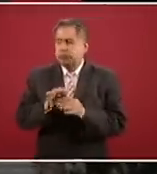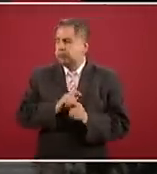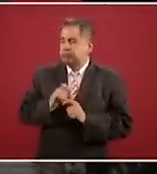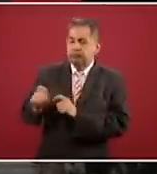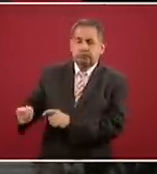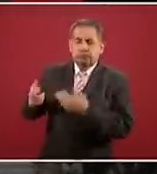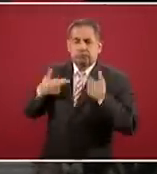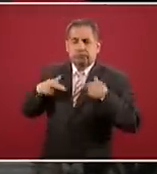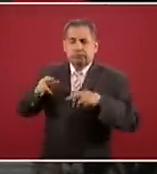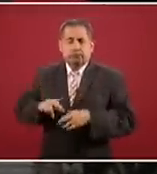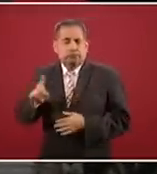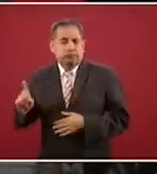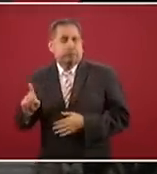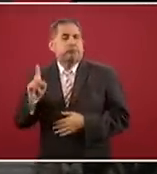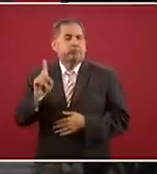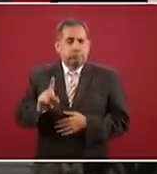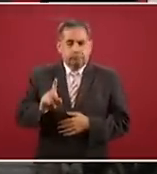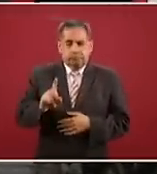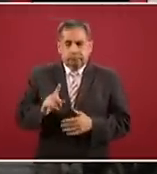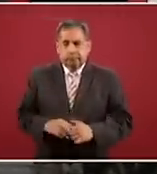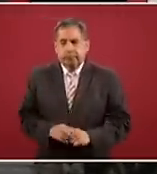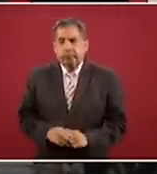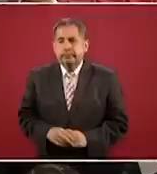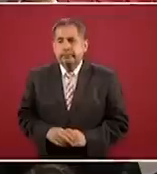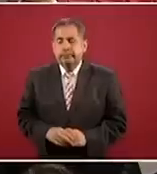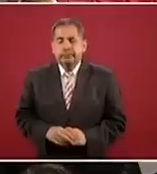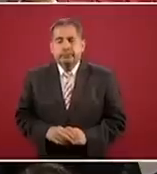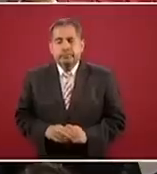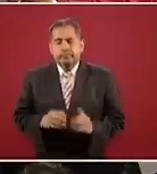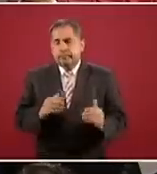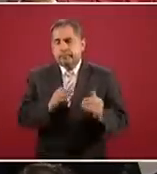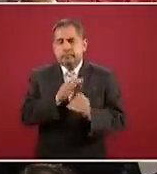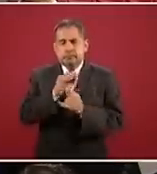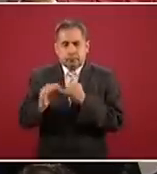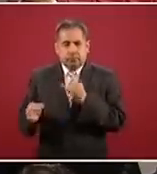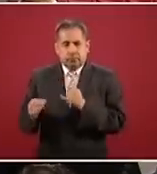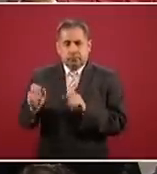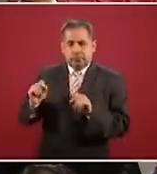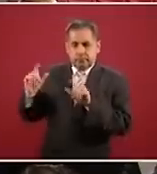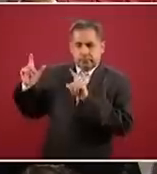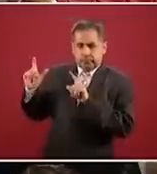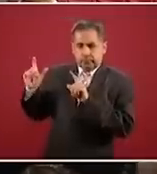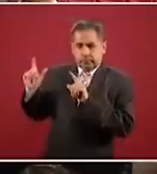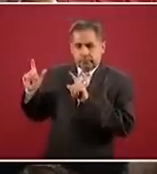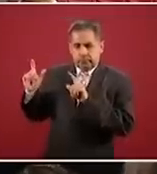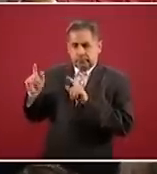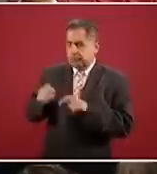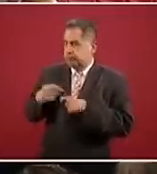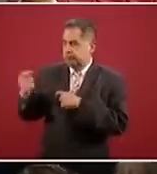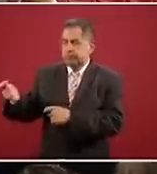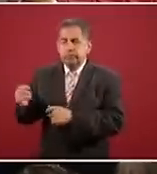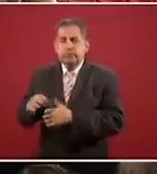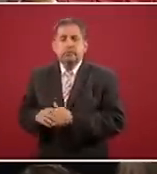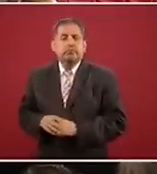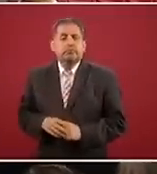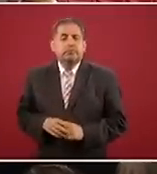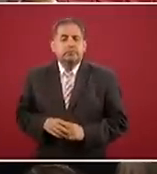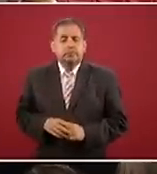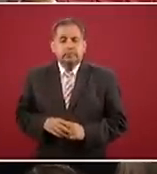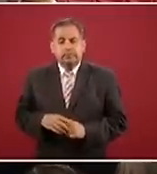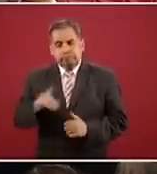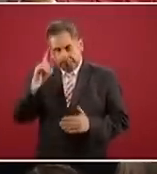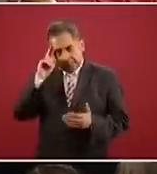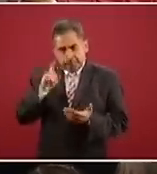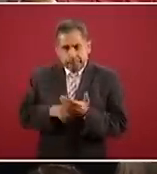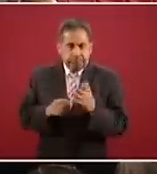un representante de alto nivel. Adelante, ya con esto concluimos y paso la palabra. Bueno, creo que hay